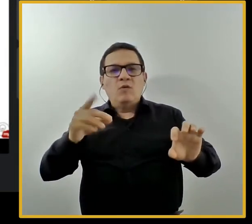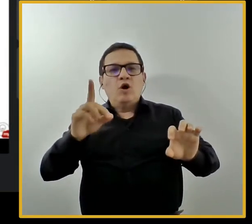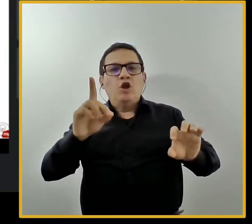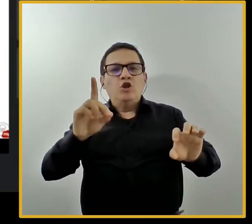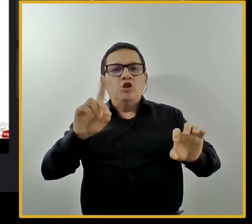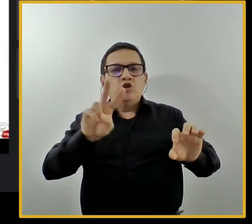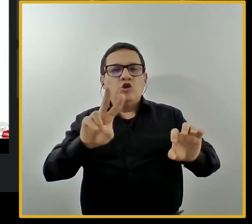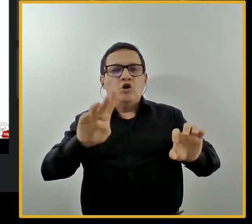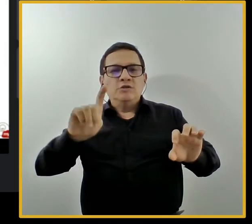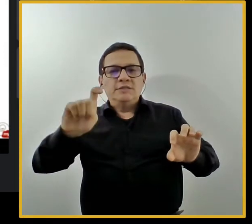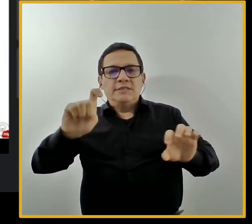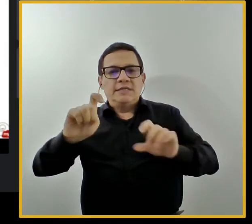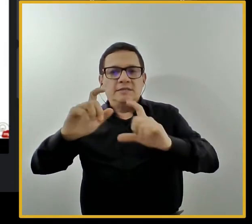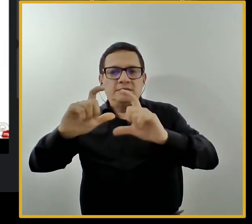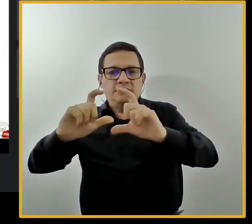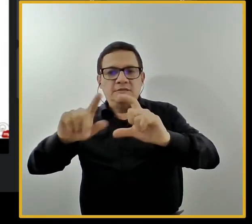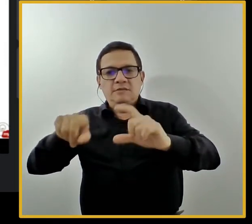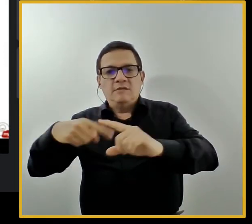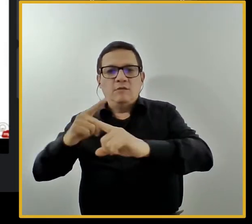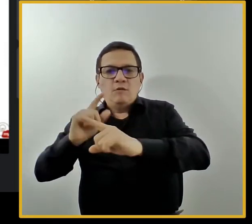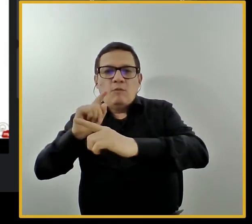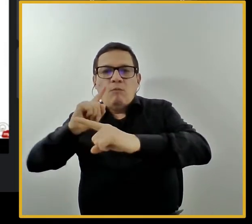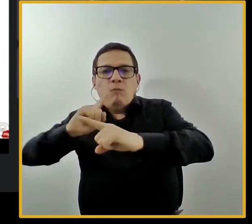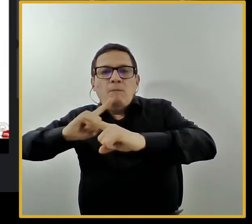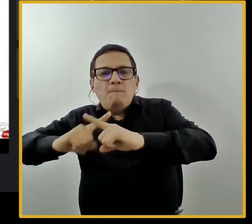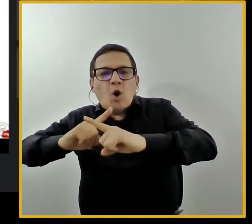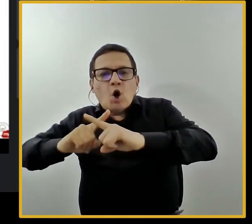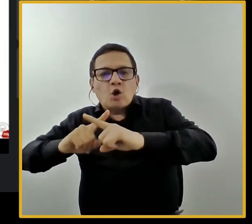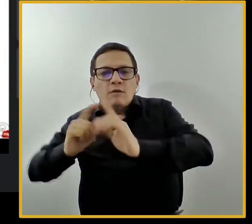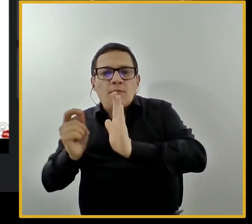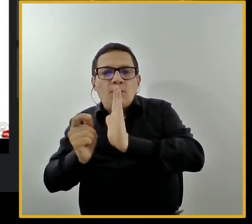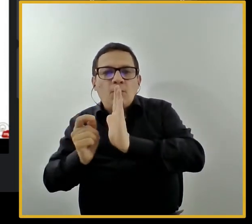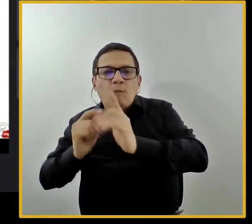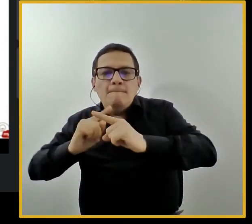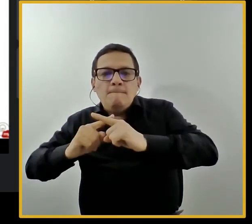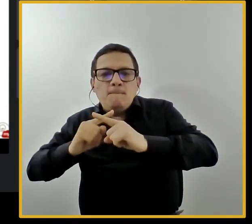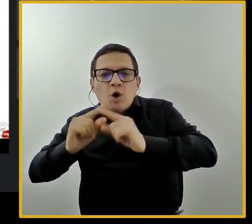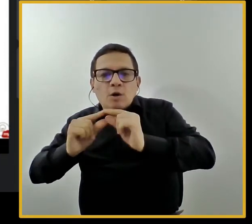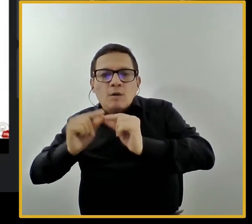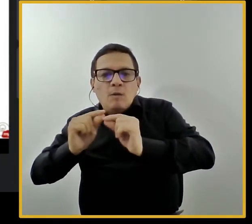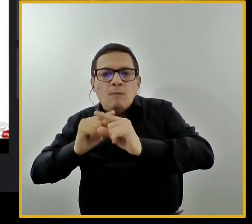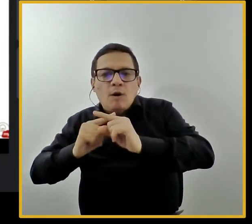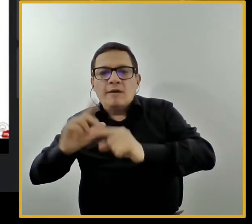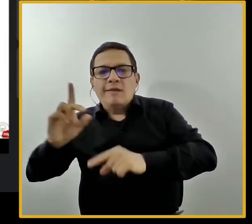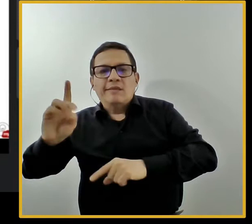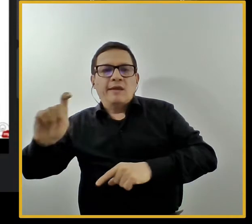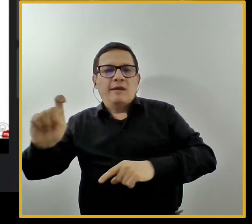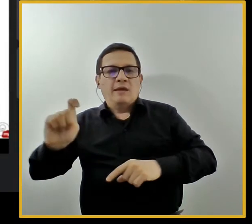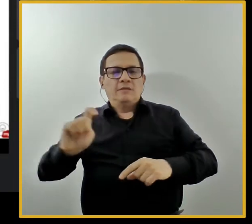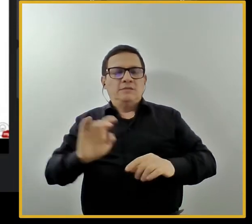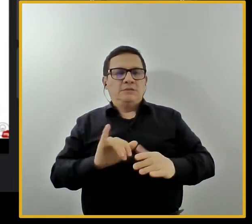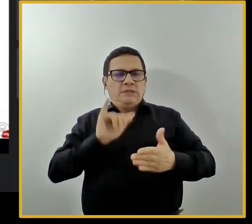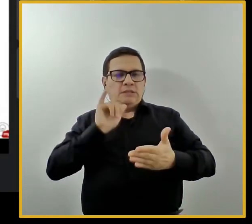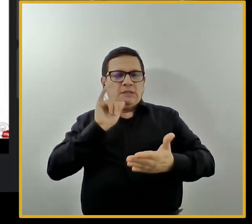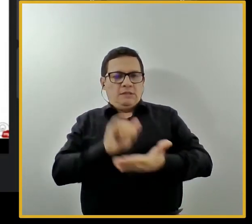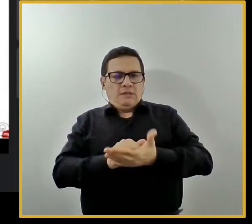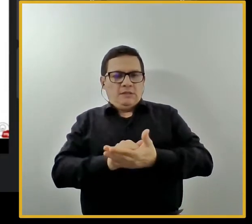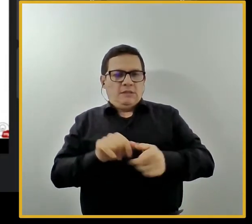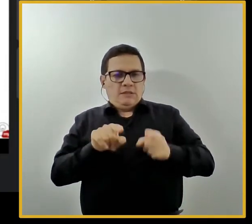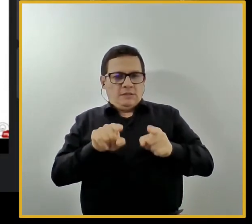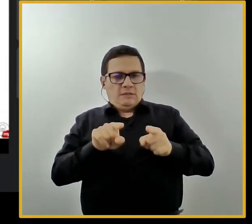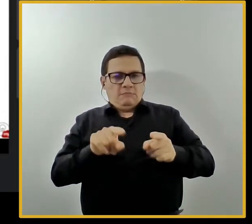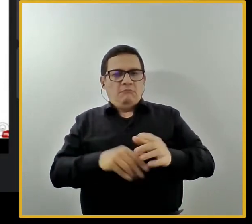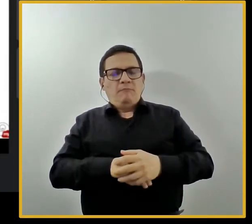por D de X, ¿no? Entonces lo que hemos hecho en este paso,